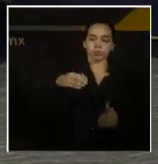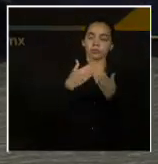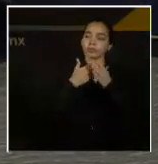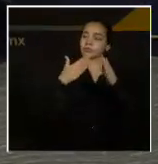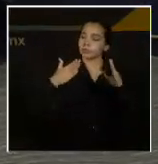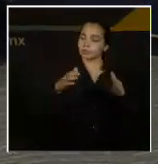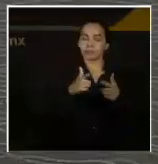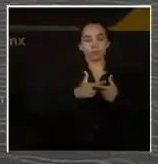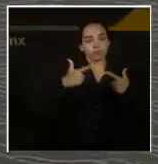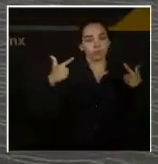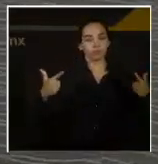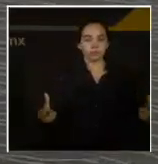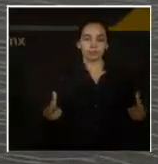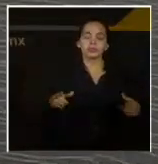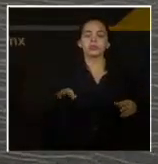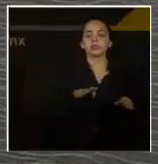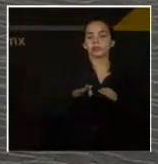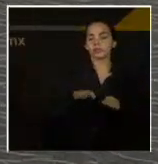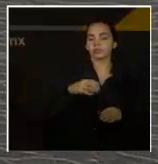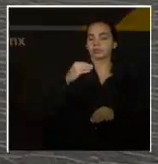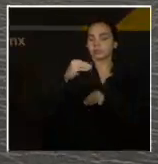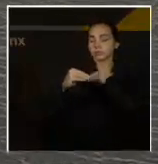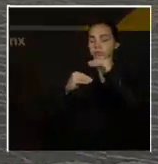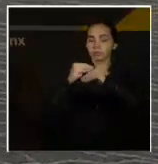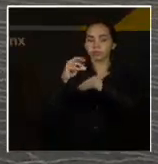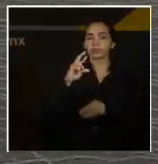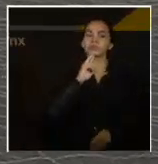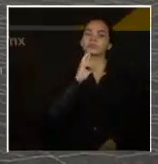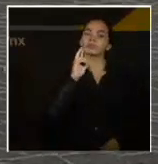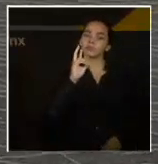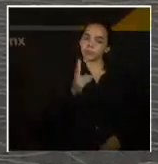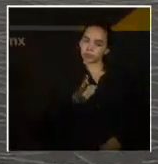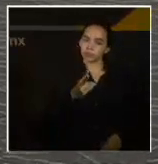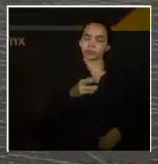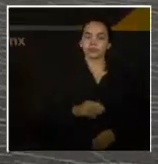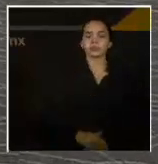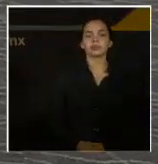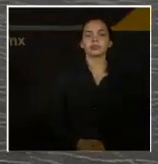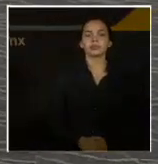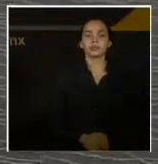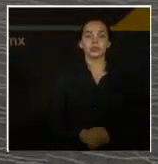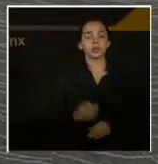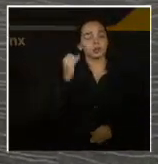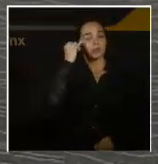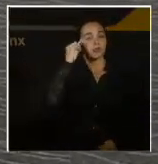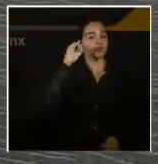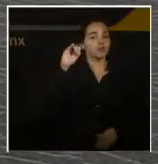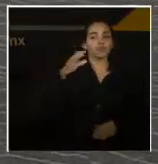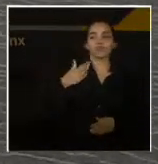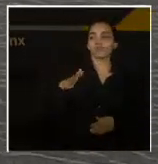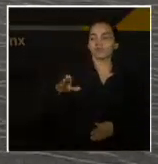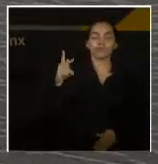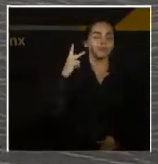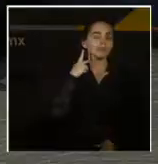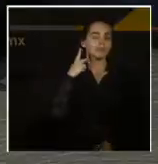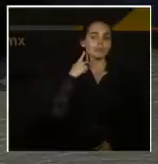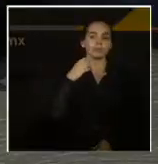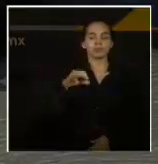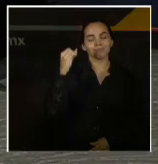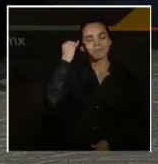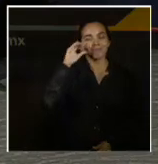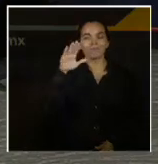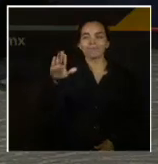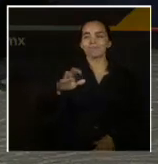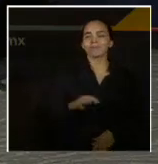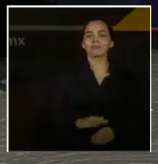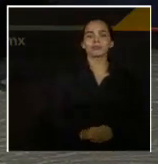la gran oportunidad de construir su mejor versión. Más allá de partidos políticos, más allá de